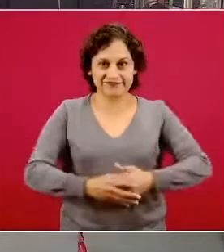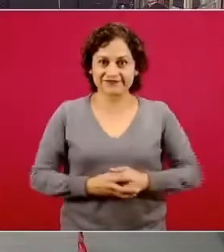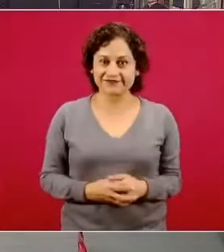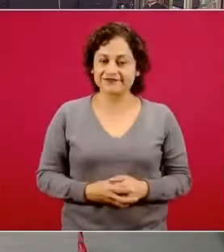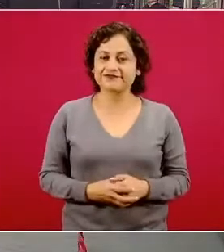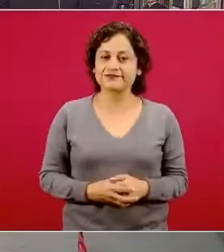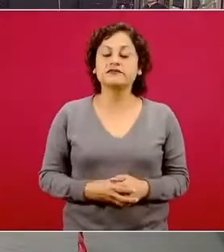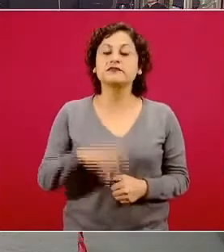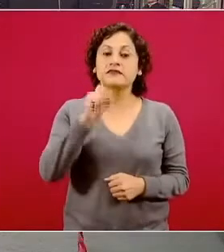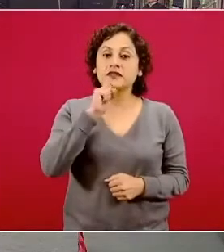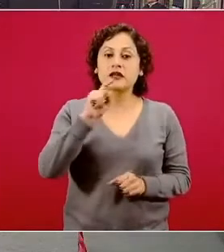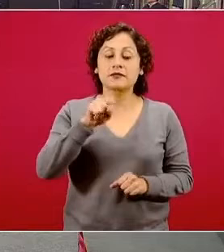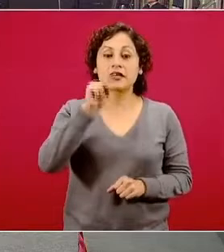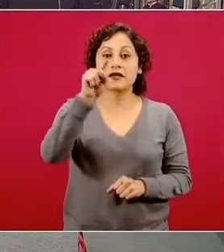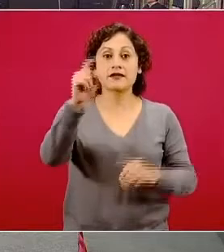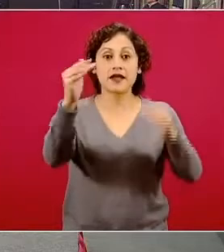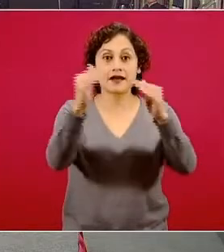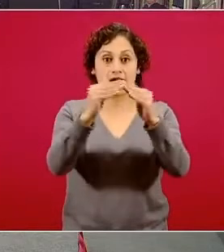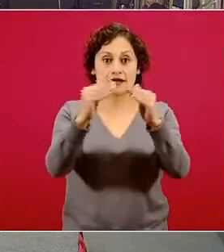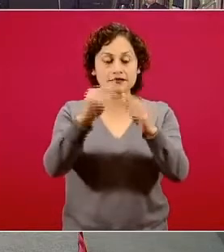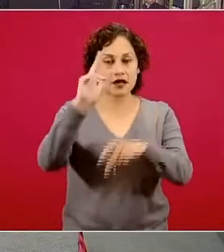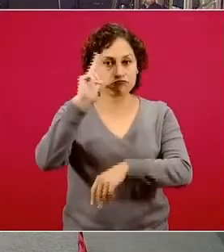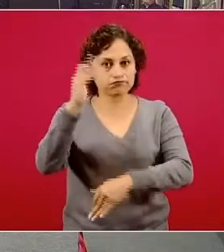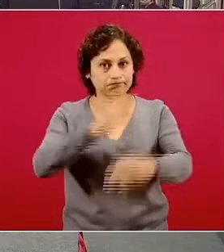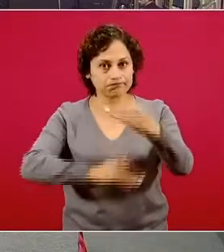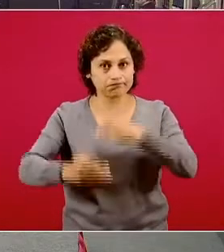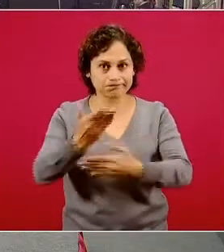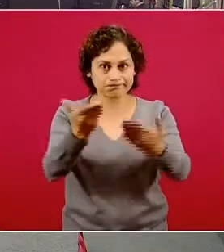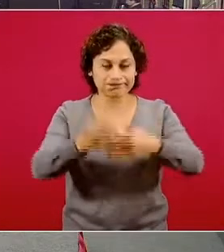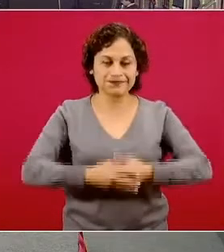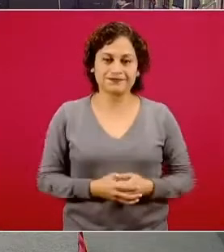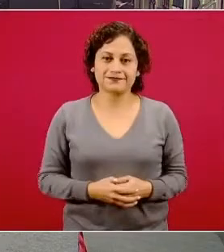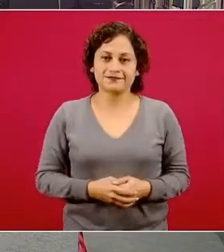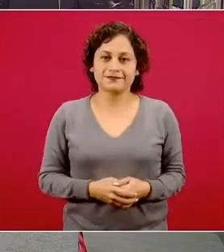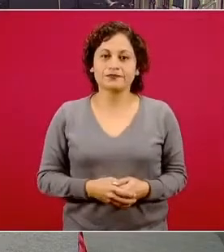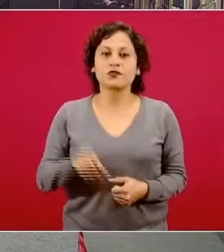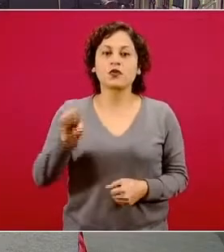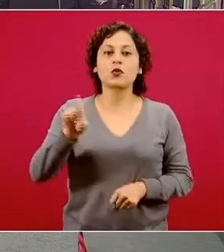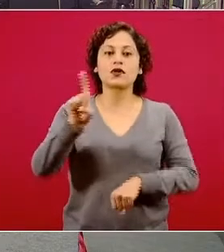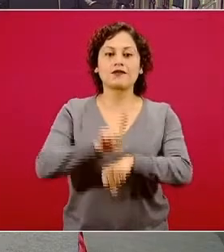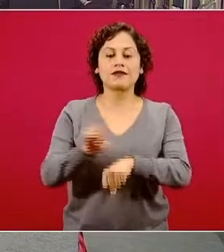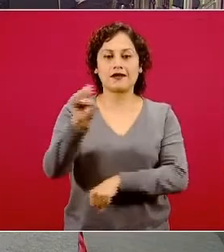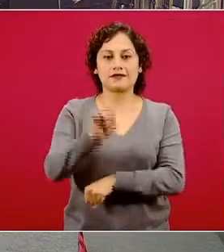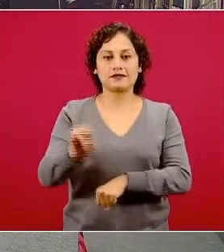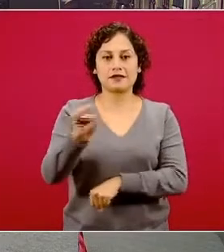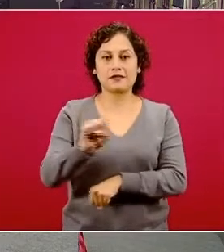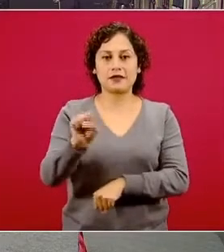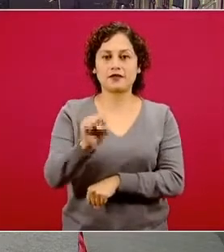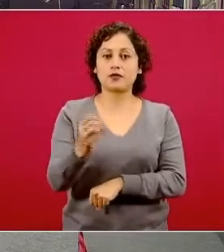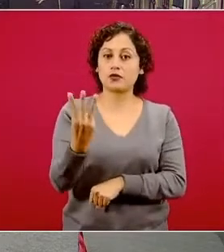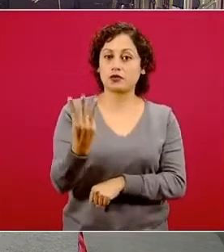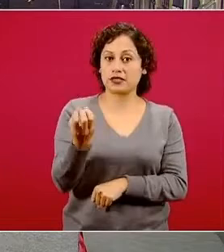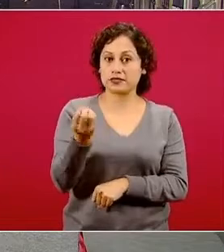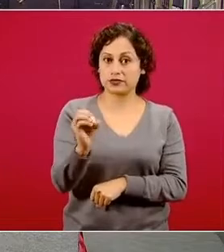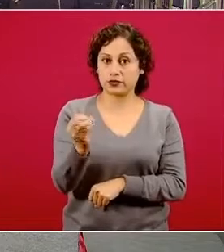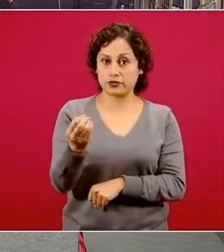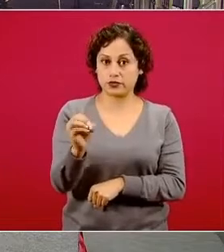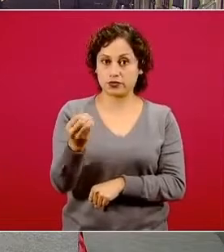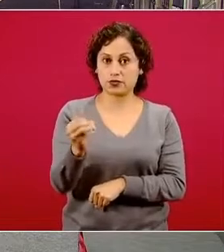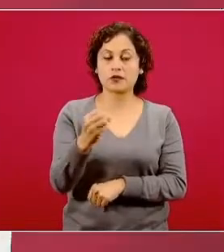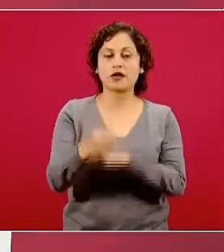todas y todos en casa. Hoy es sábado 3 de octubre